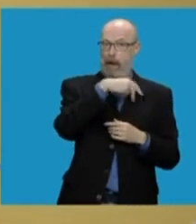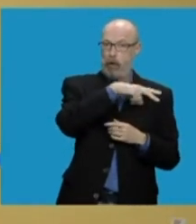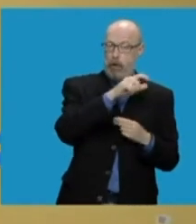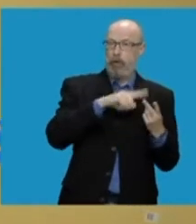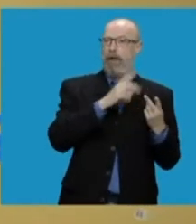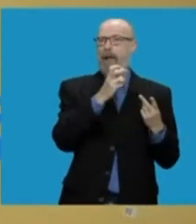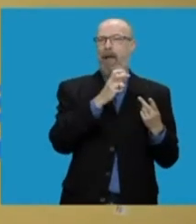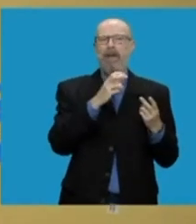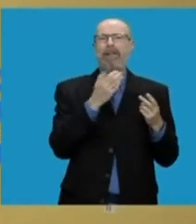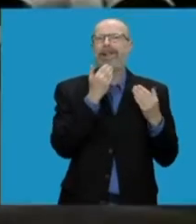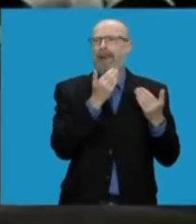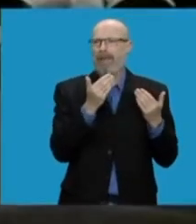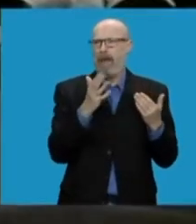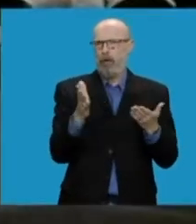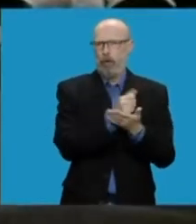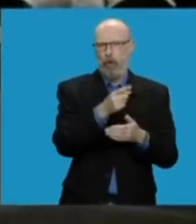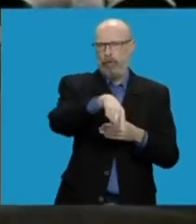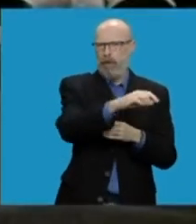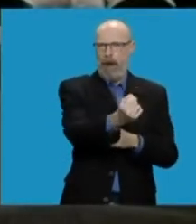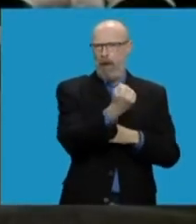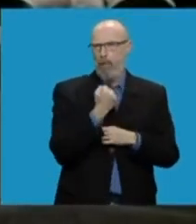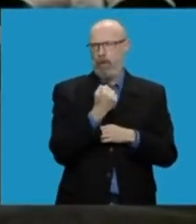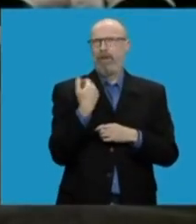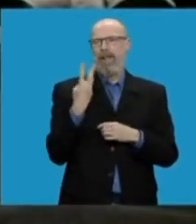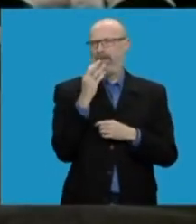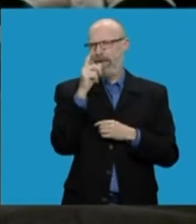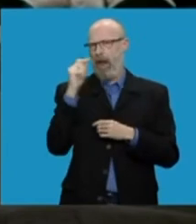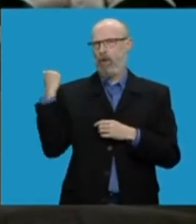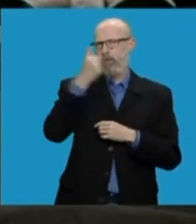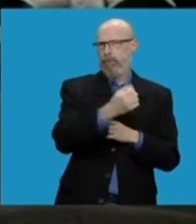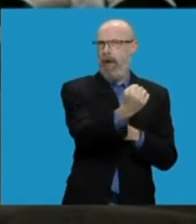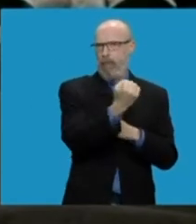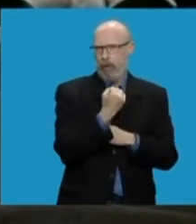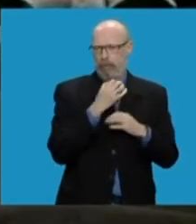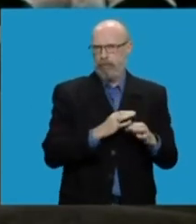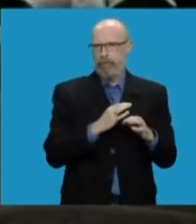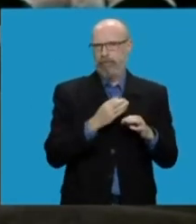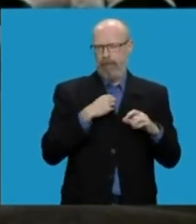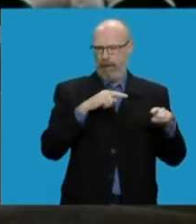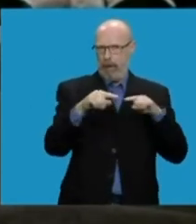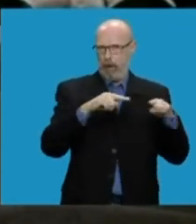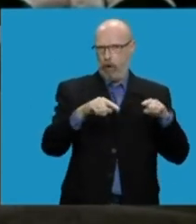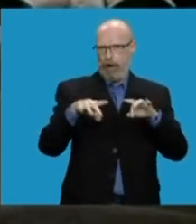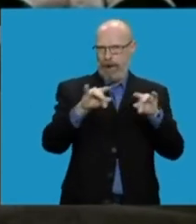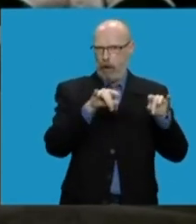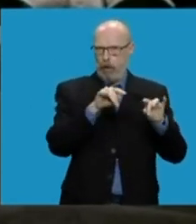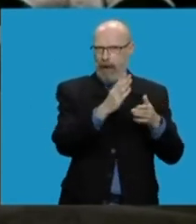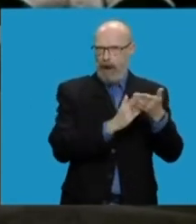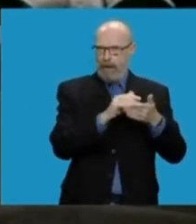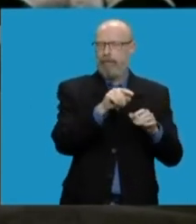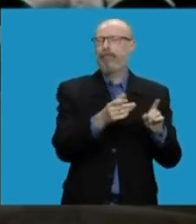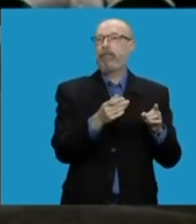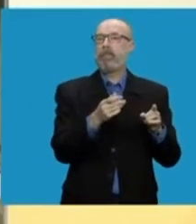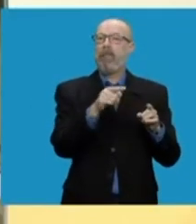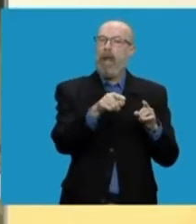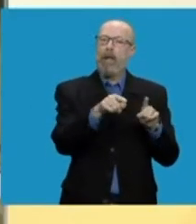Fernández Sobrino, que siempre nos ha estado apoyando los últimos 30 años desde la dirección regional y ha marcado las pautas